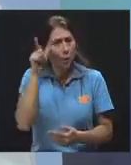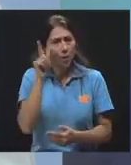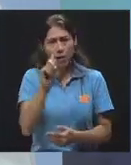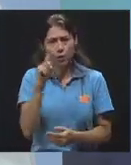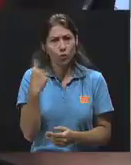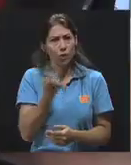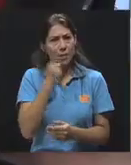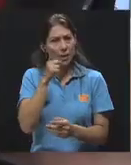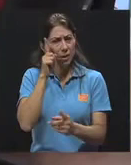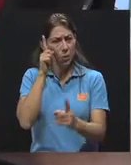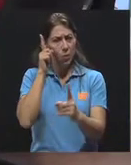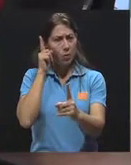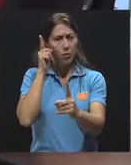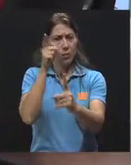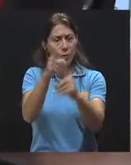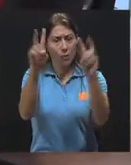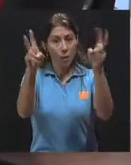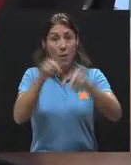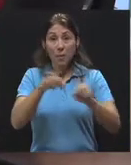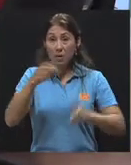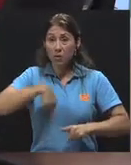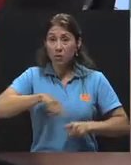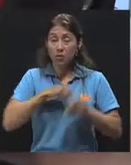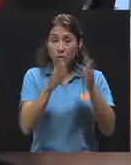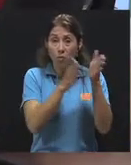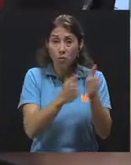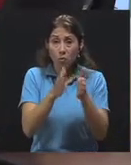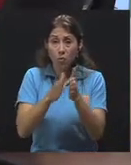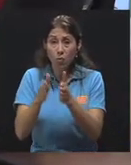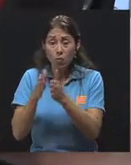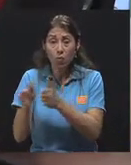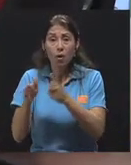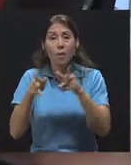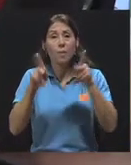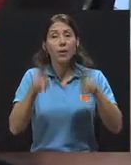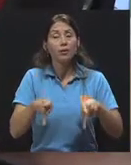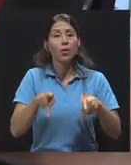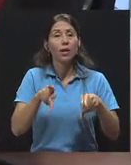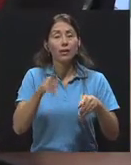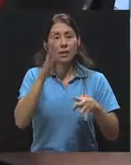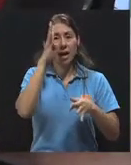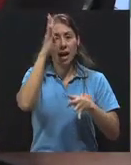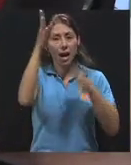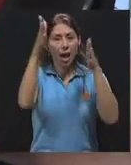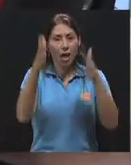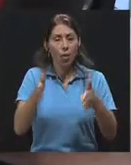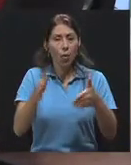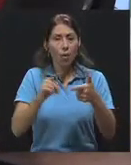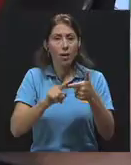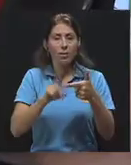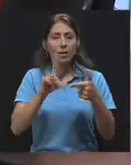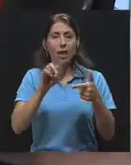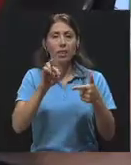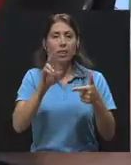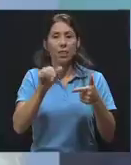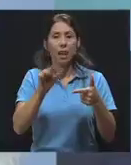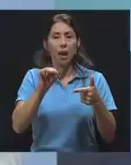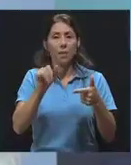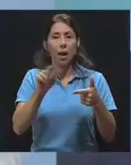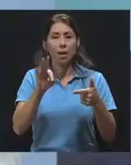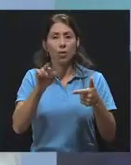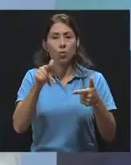vamos formando dramaturgos en este campo, o guionistas, o creadores propiamente ya